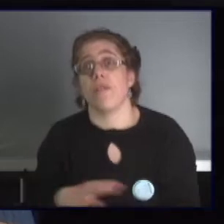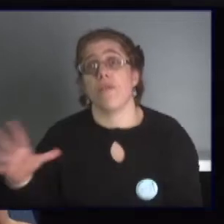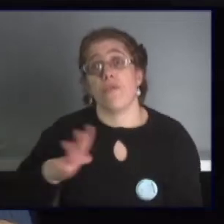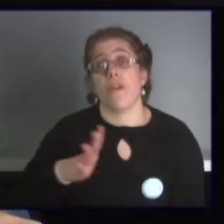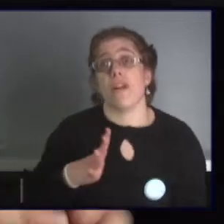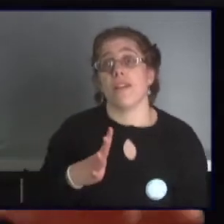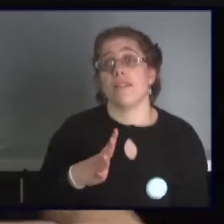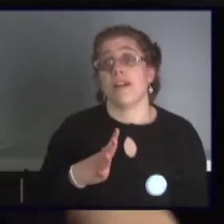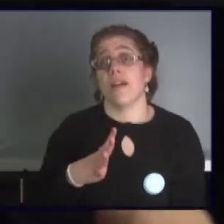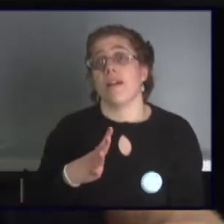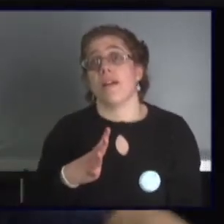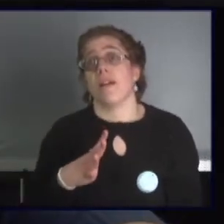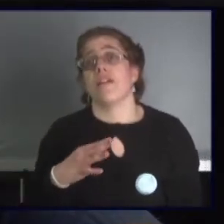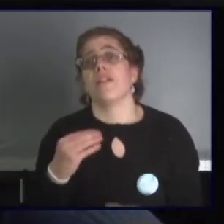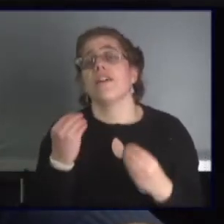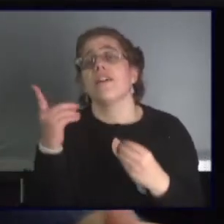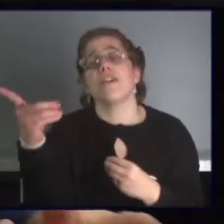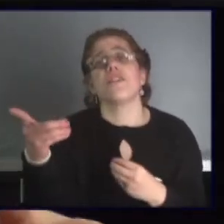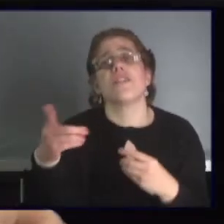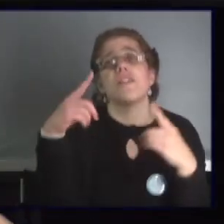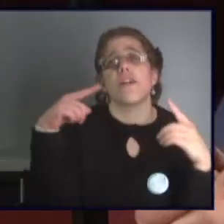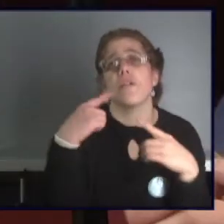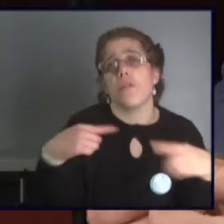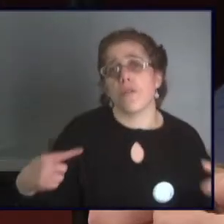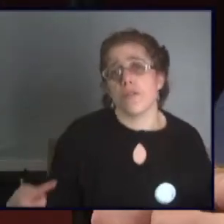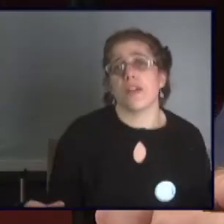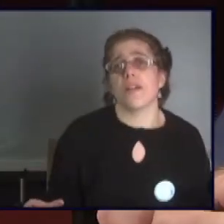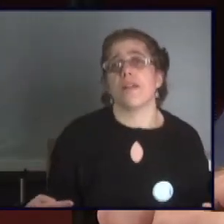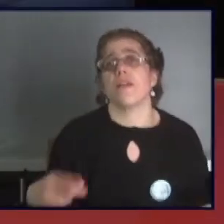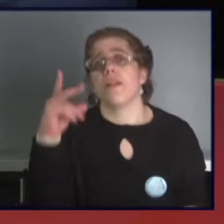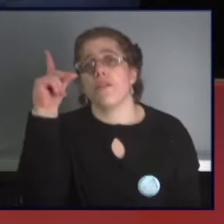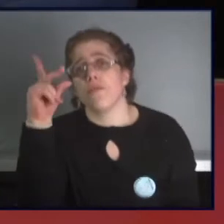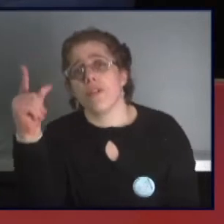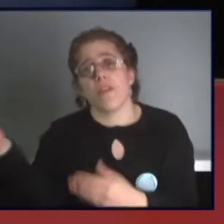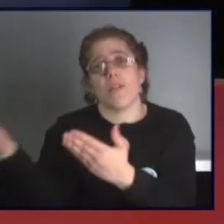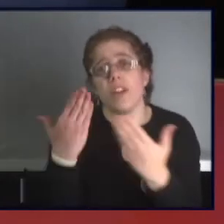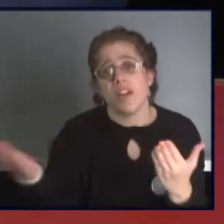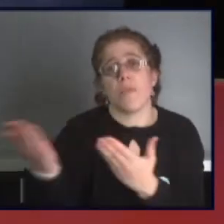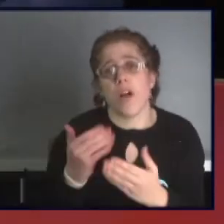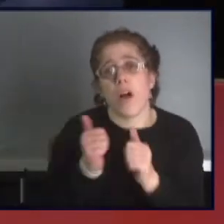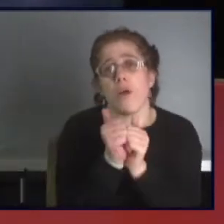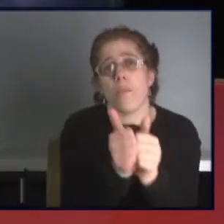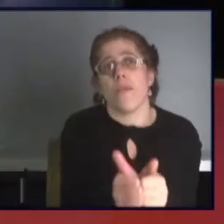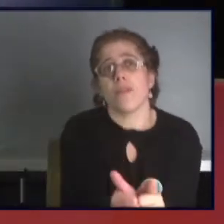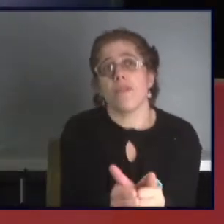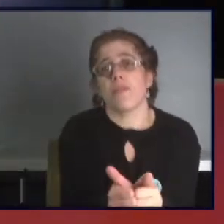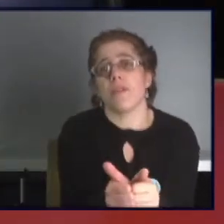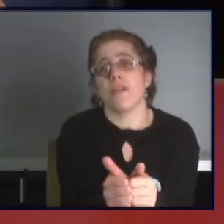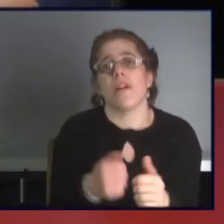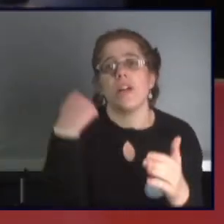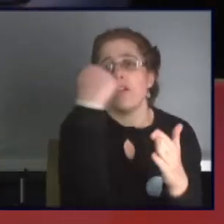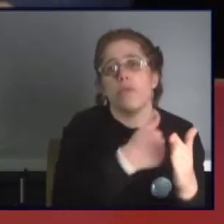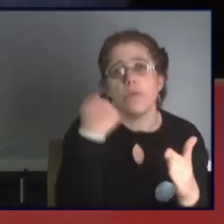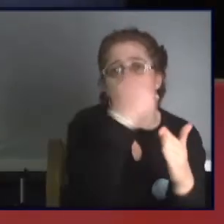públicas ese es un aspecto que yo creo que nosotros venimos acompañando las luchas que están dando los